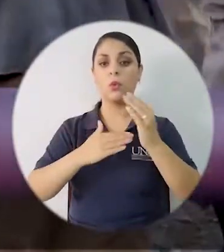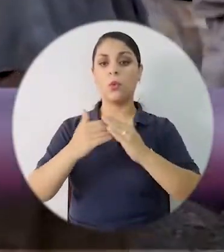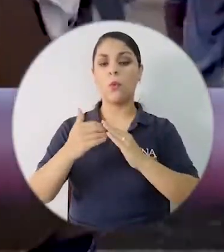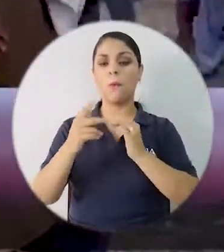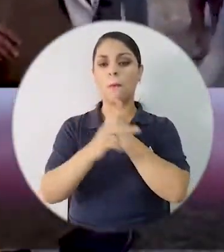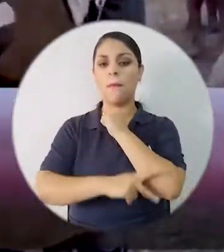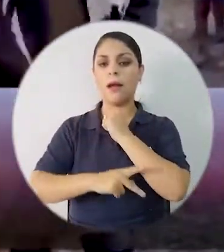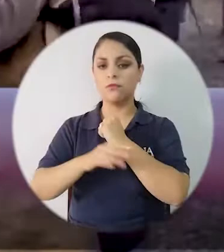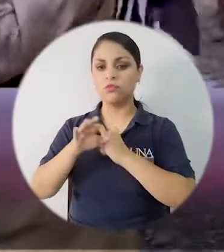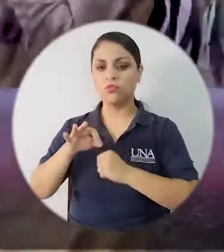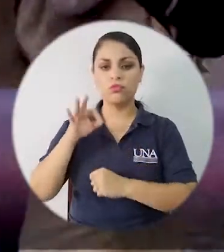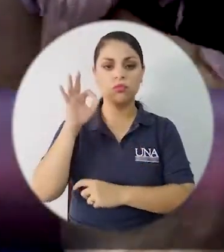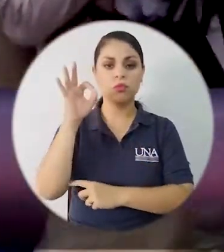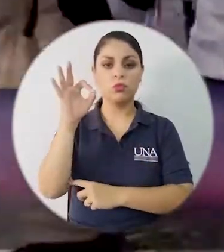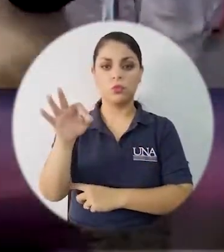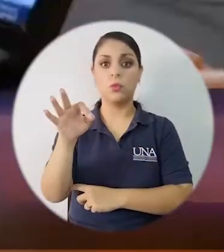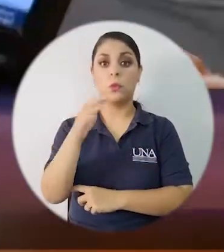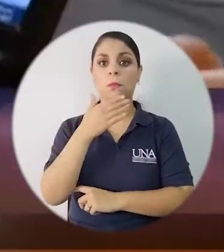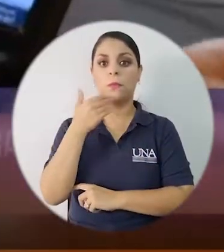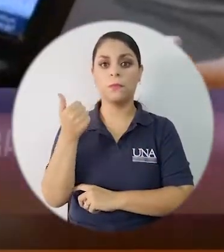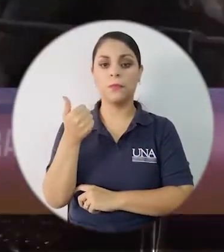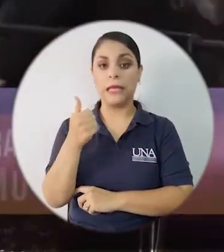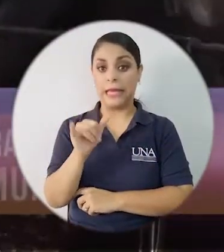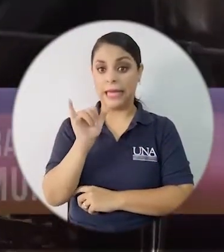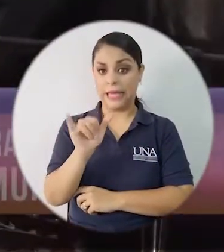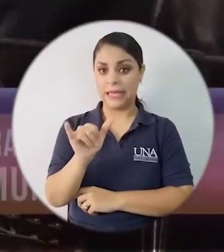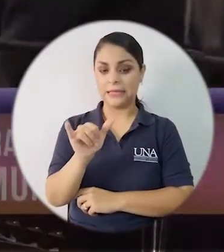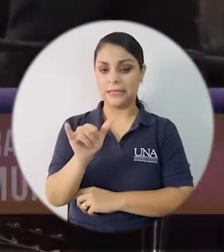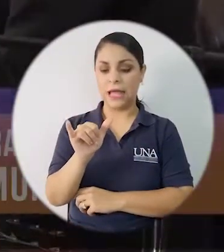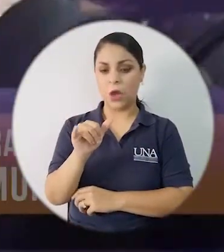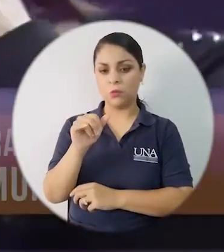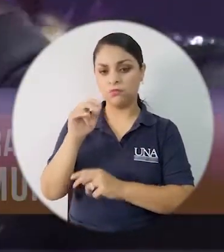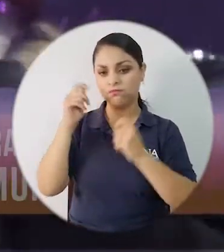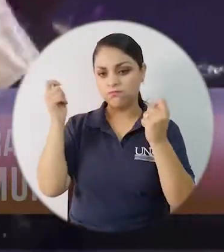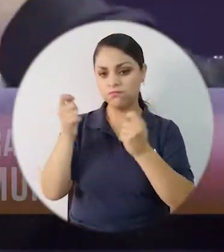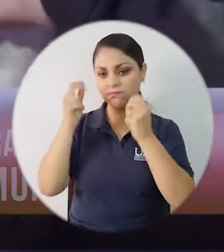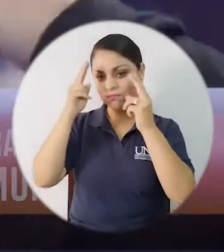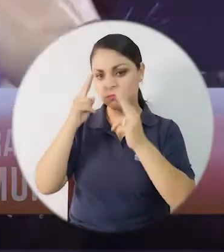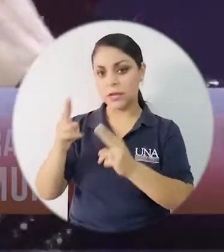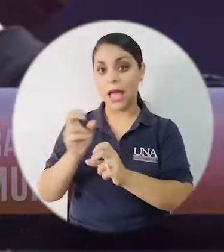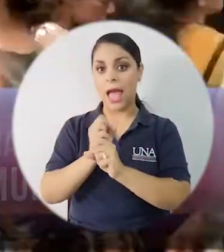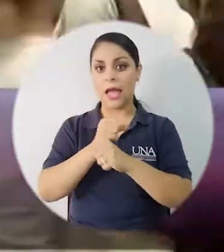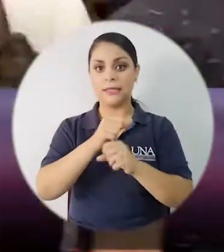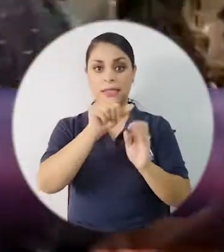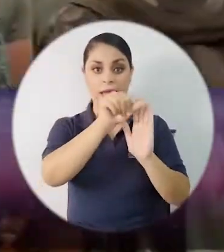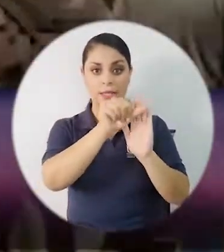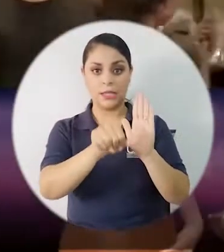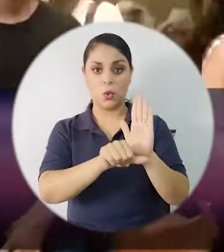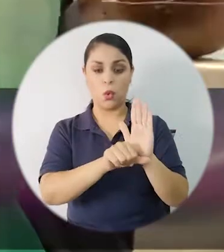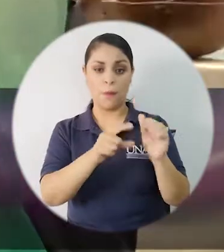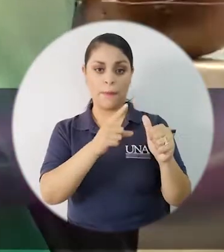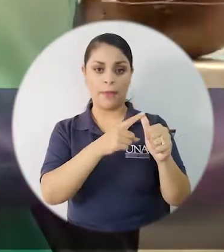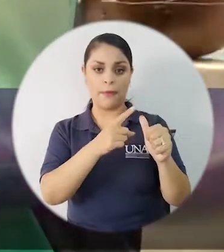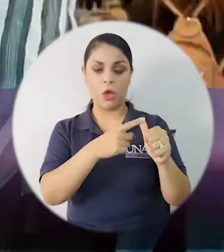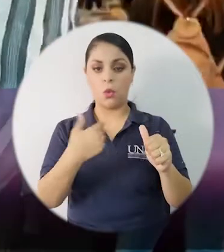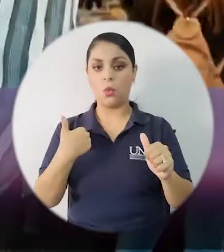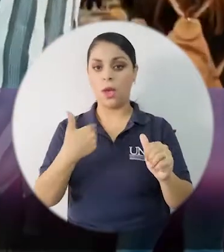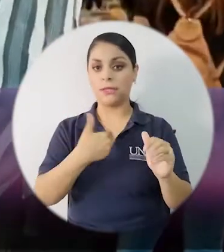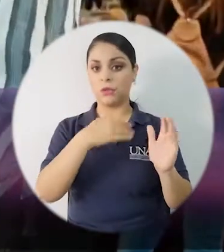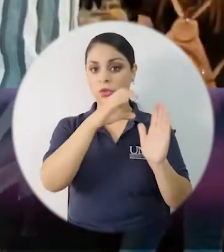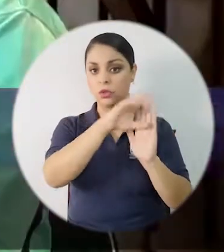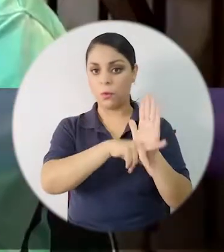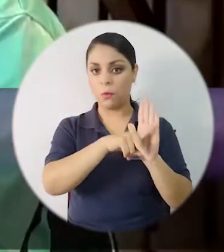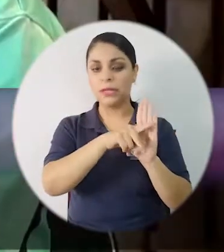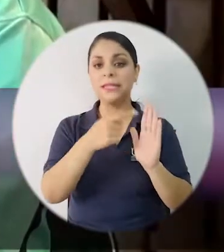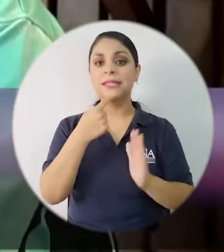construir un país de cara al futuro. Esta conmemoración se crea a partir del artículo 1 de nuestra Constitución, donde